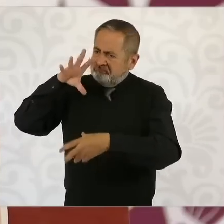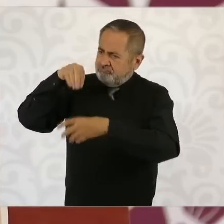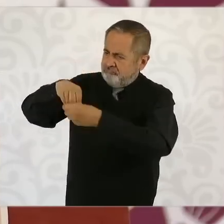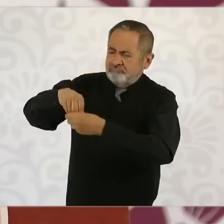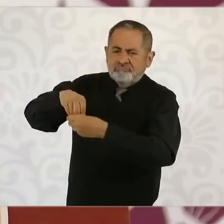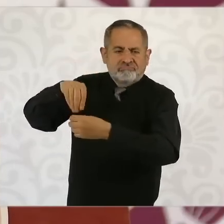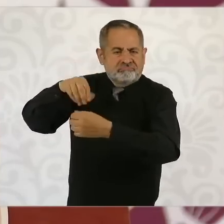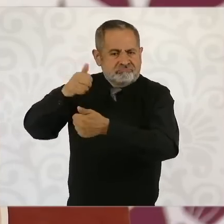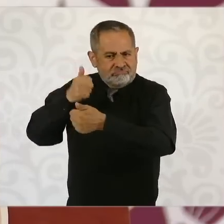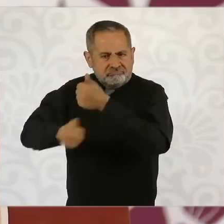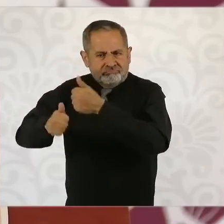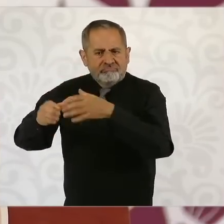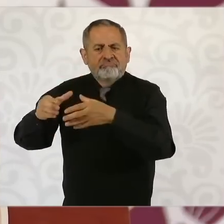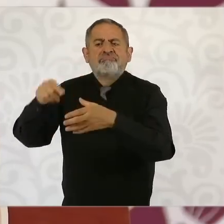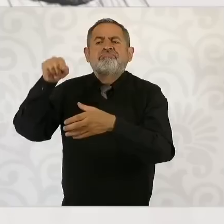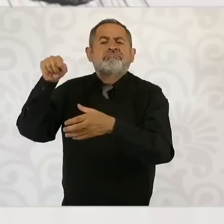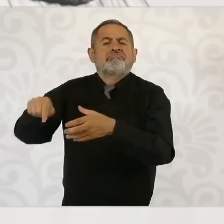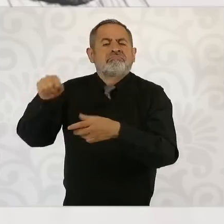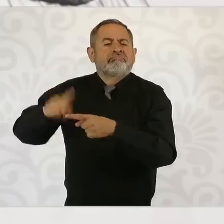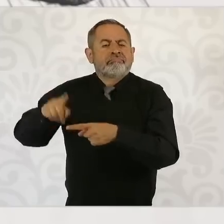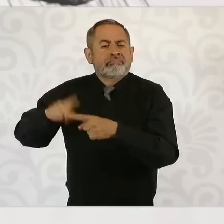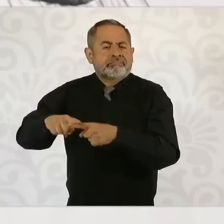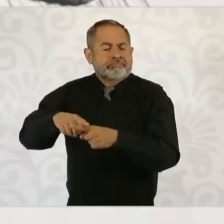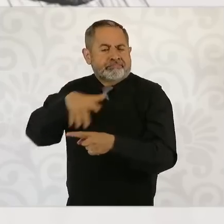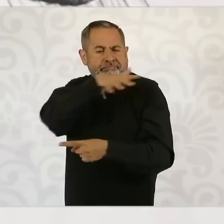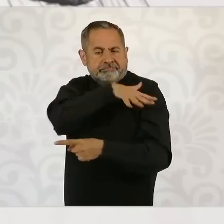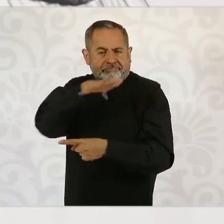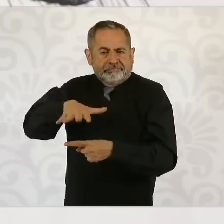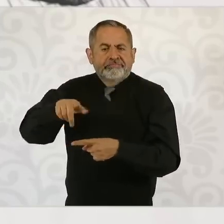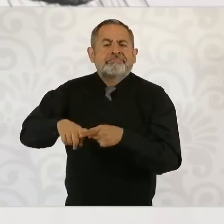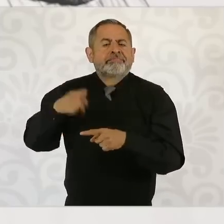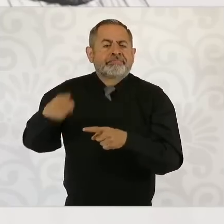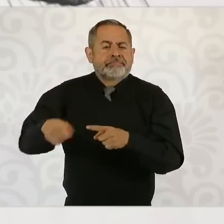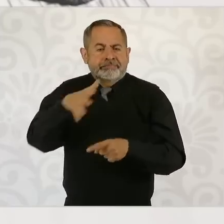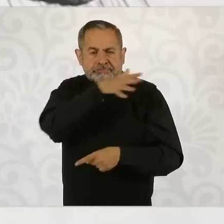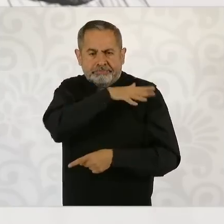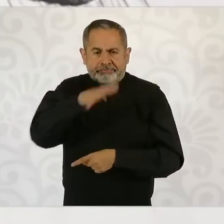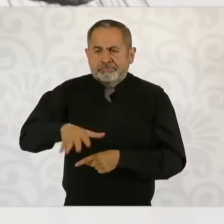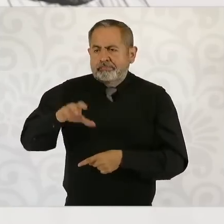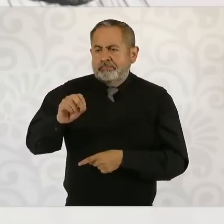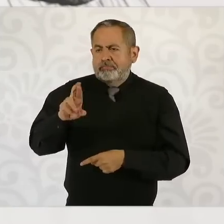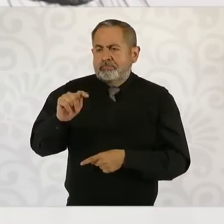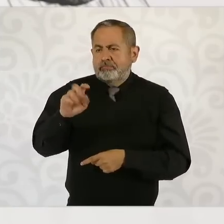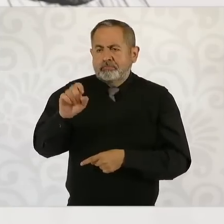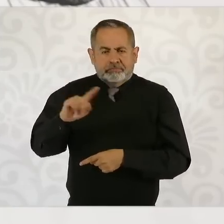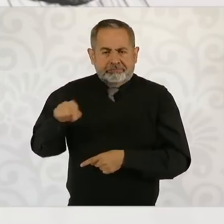hoy coordina o cuyo comandante es el general Cortés,